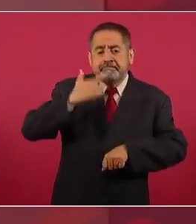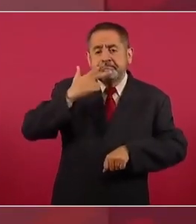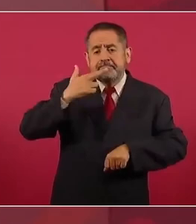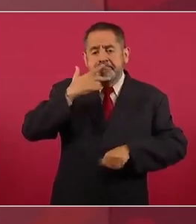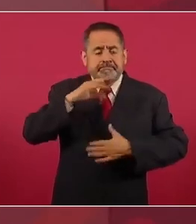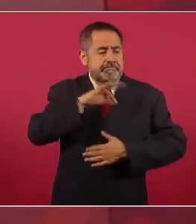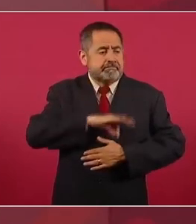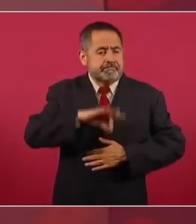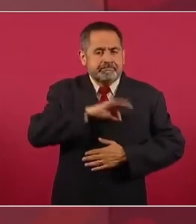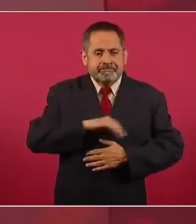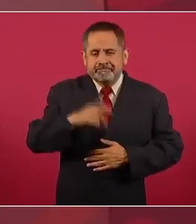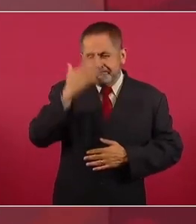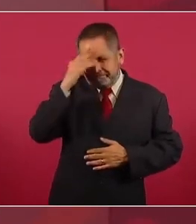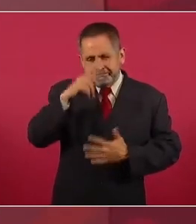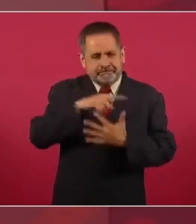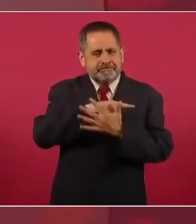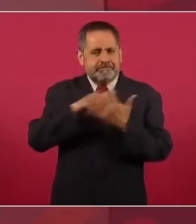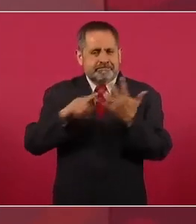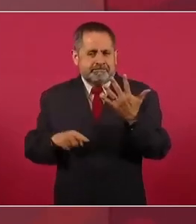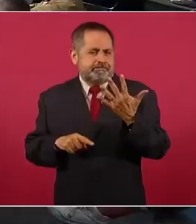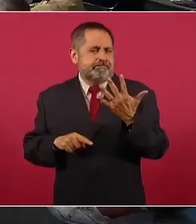Están entre las 5